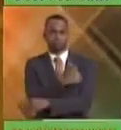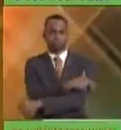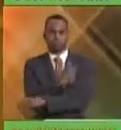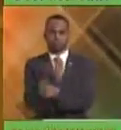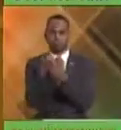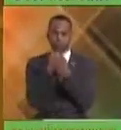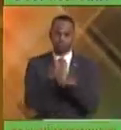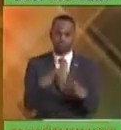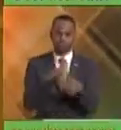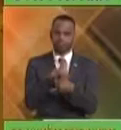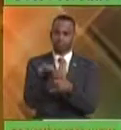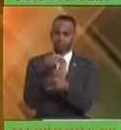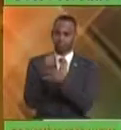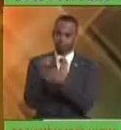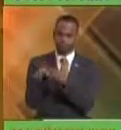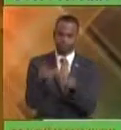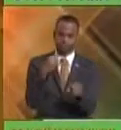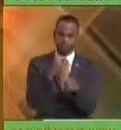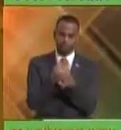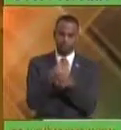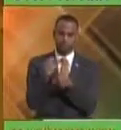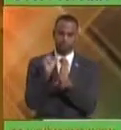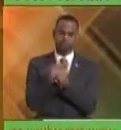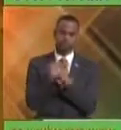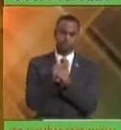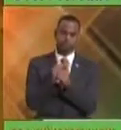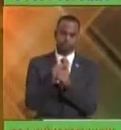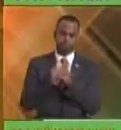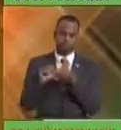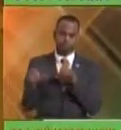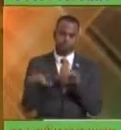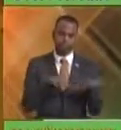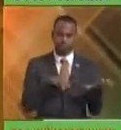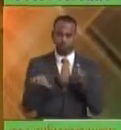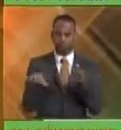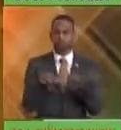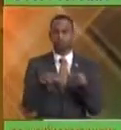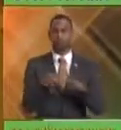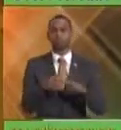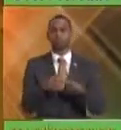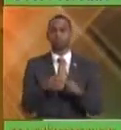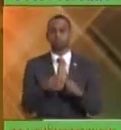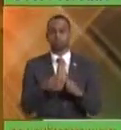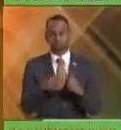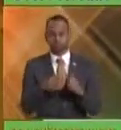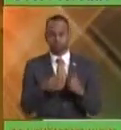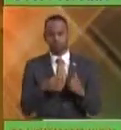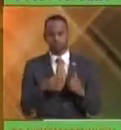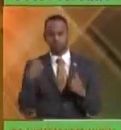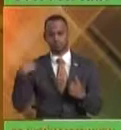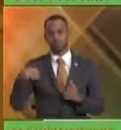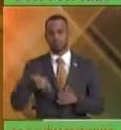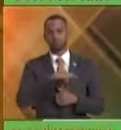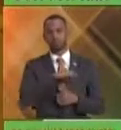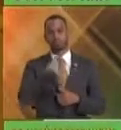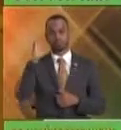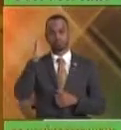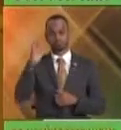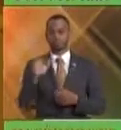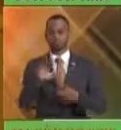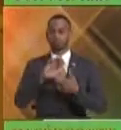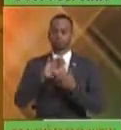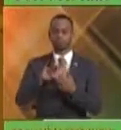cualquier tipo de institución prácticas que estén desarrollando donde haya inclusión nosotros vamos a reconocerlas